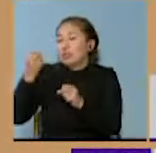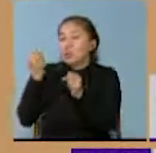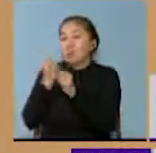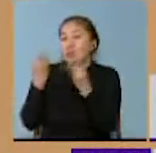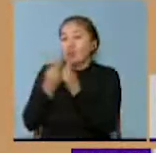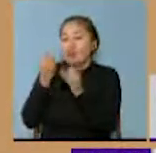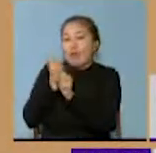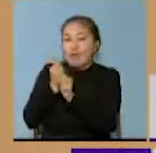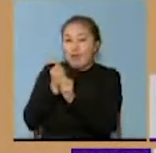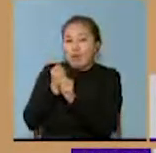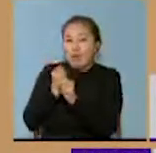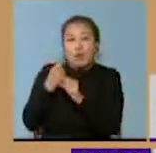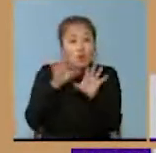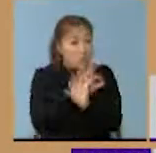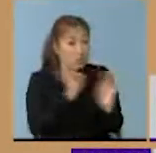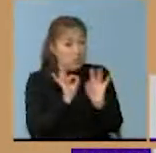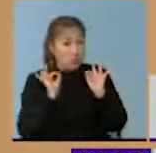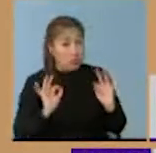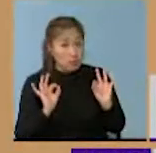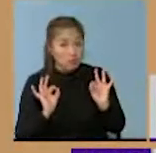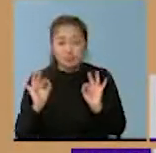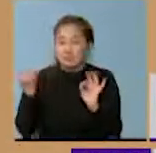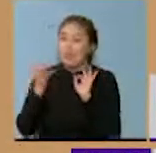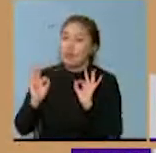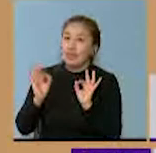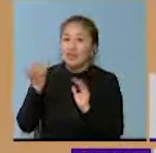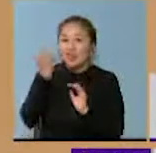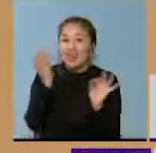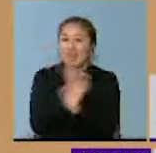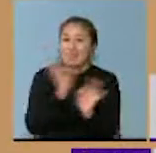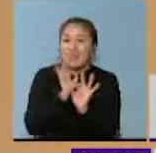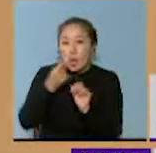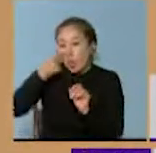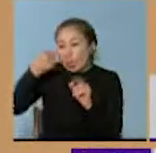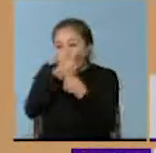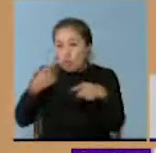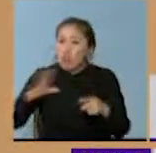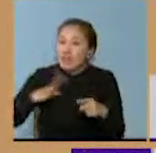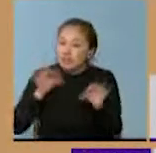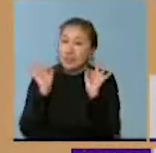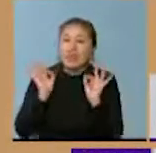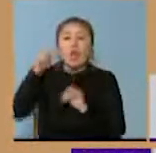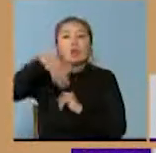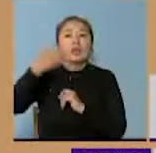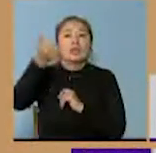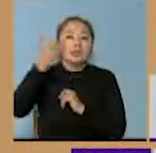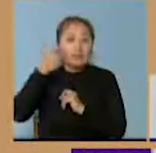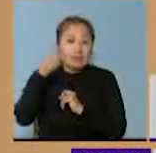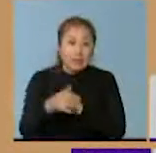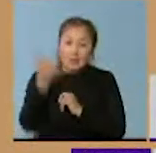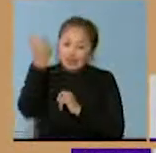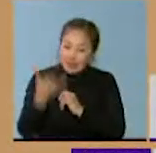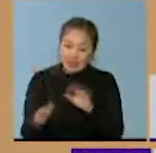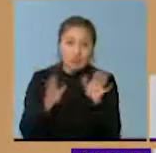hace todo está listo todo está listo si ya estando ajustado todos los detalles podemos decir que las 18 horas tenemos